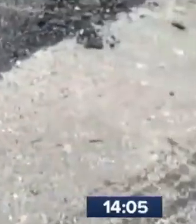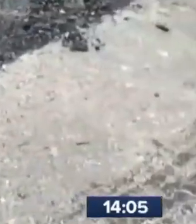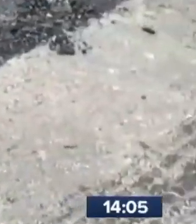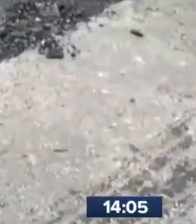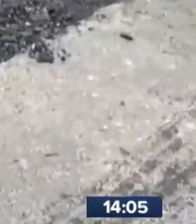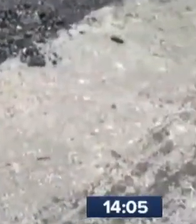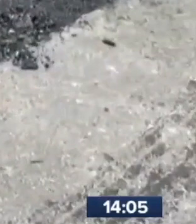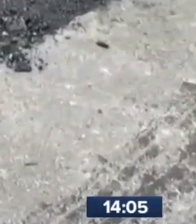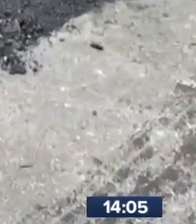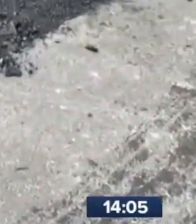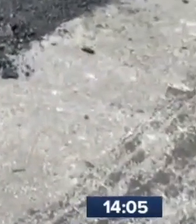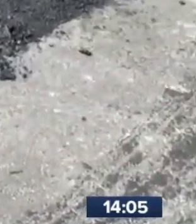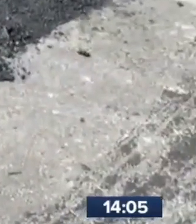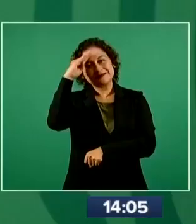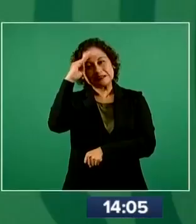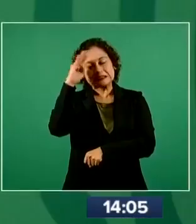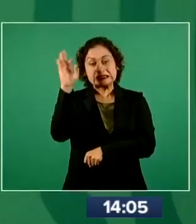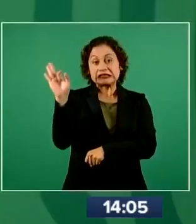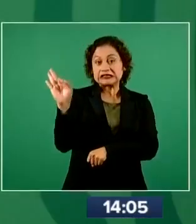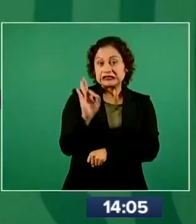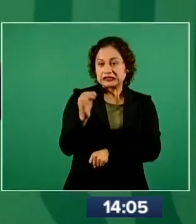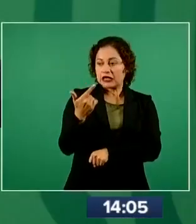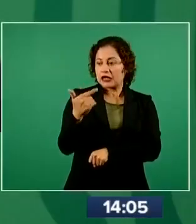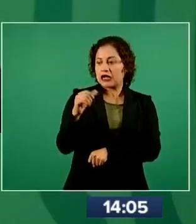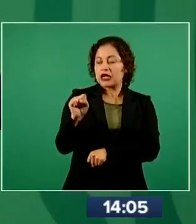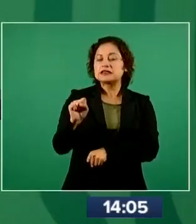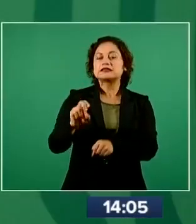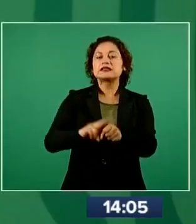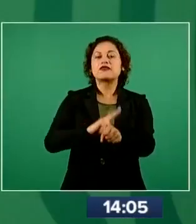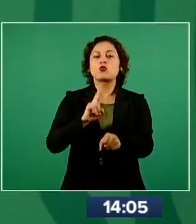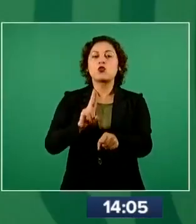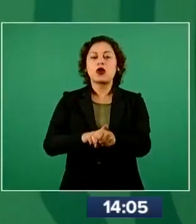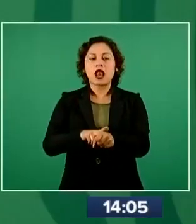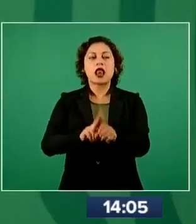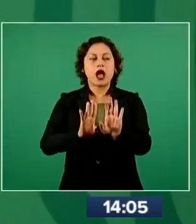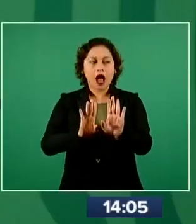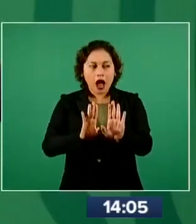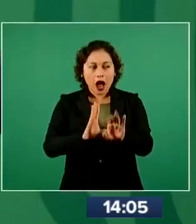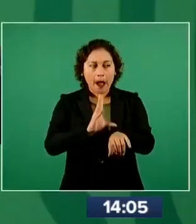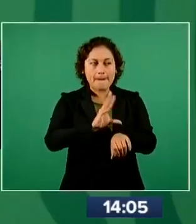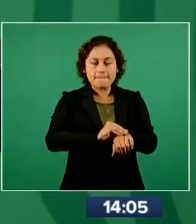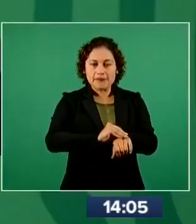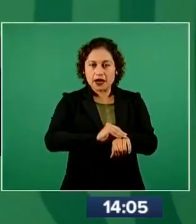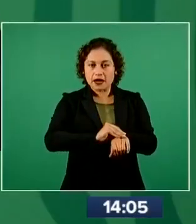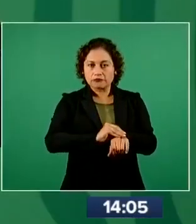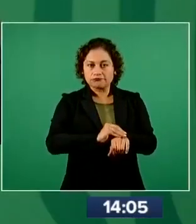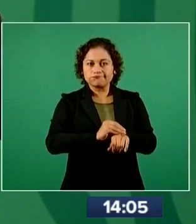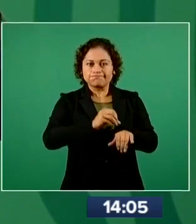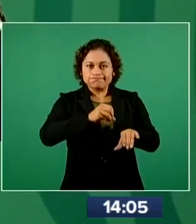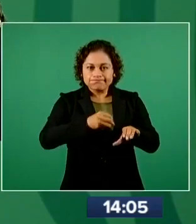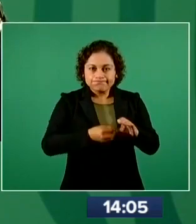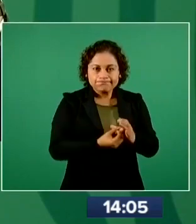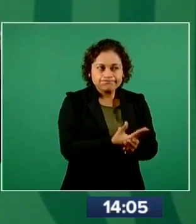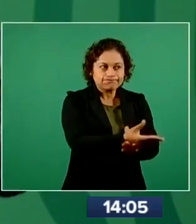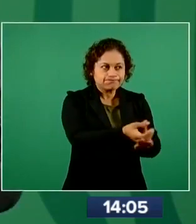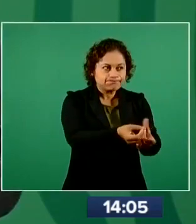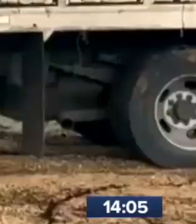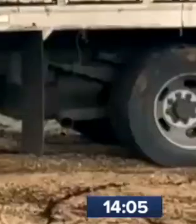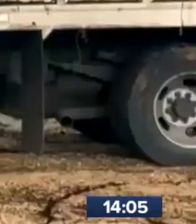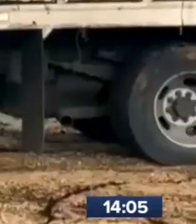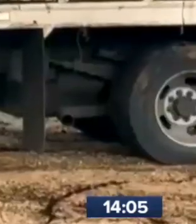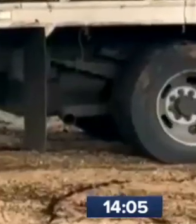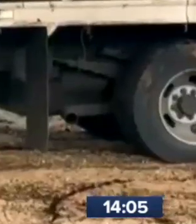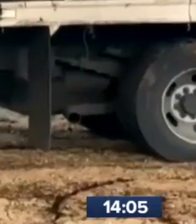no tienen pues esta manera de distribuir el gas que todos los países las tienen desde hace por lo menos una década qué bueno